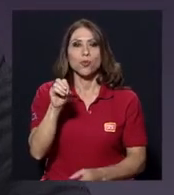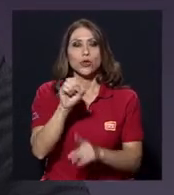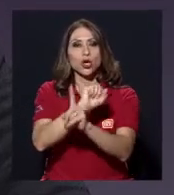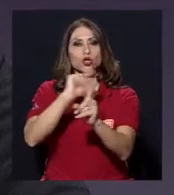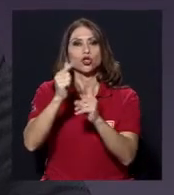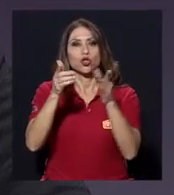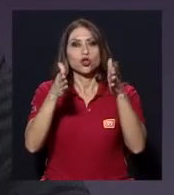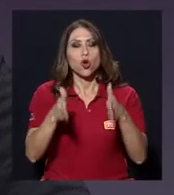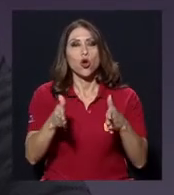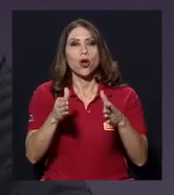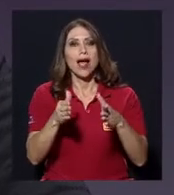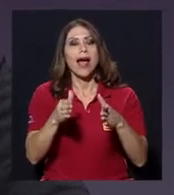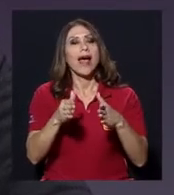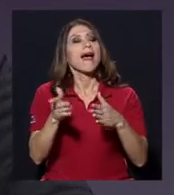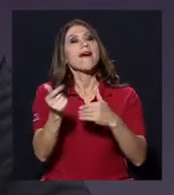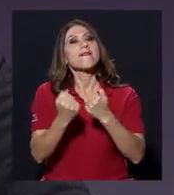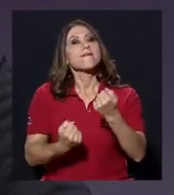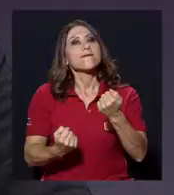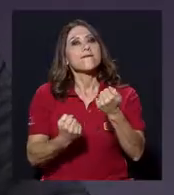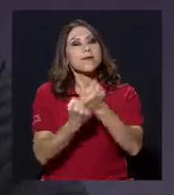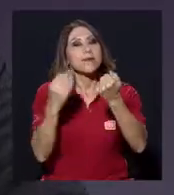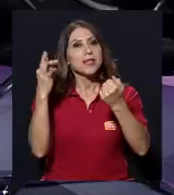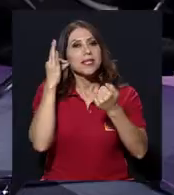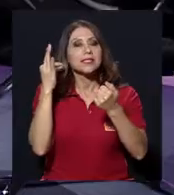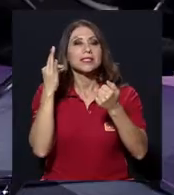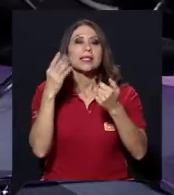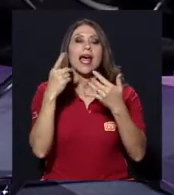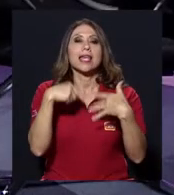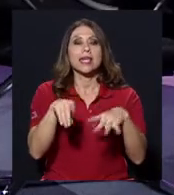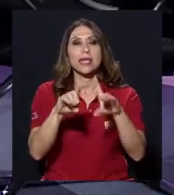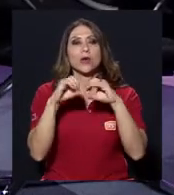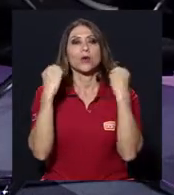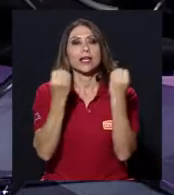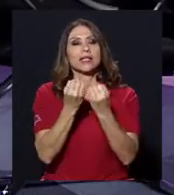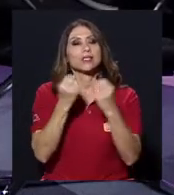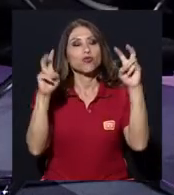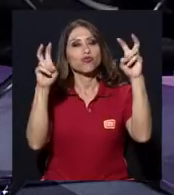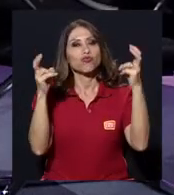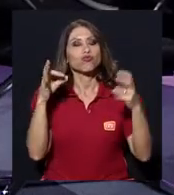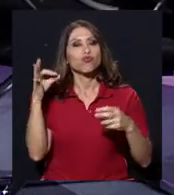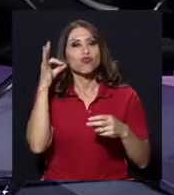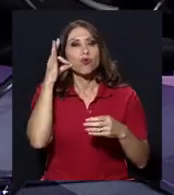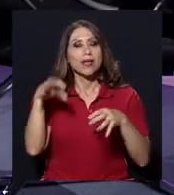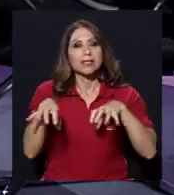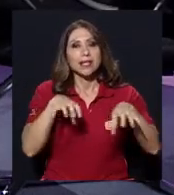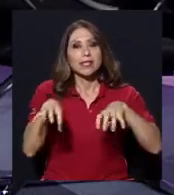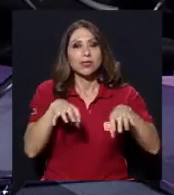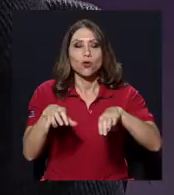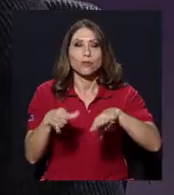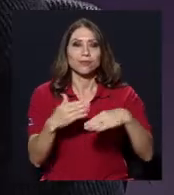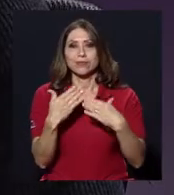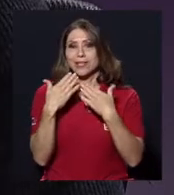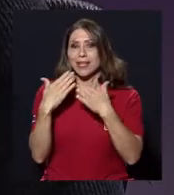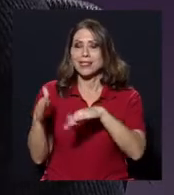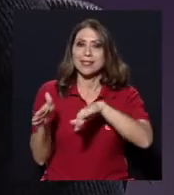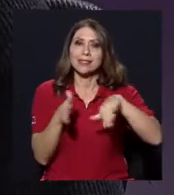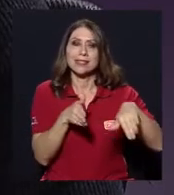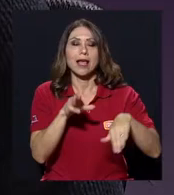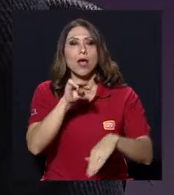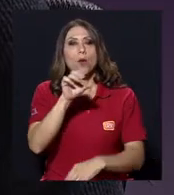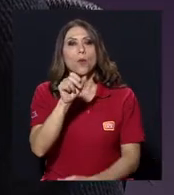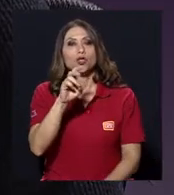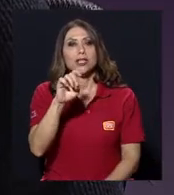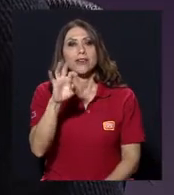la organización Mujeres en Acción. Muchas gracias. Y también tenemos como invitada a Montserrat Zagot, muy